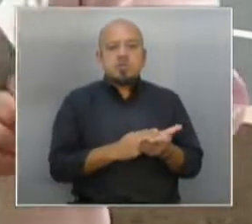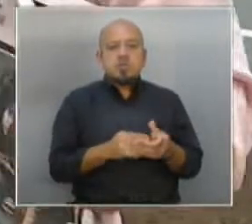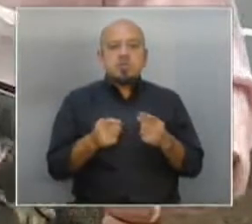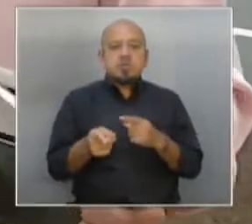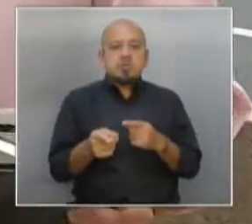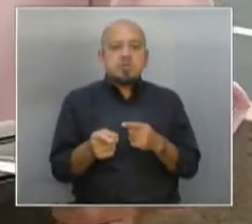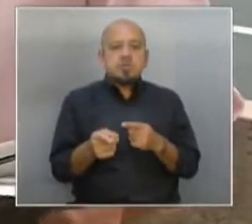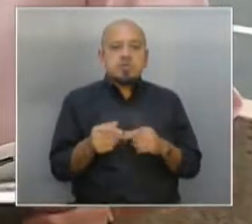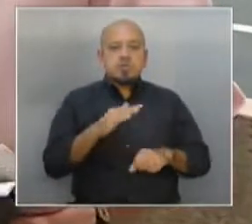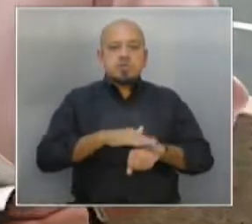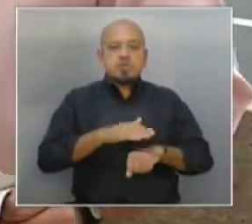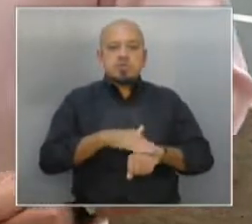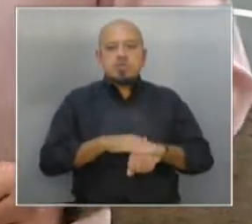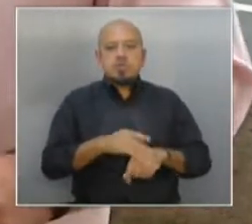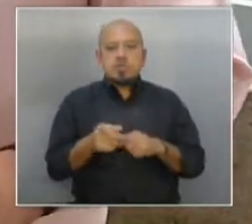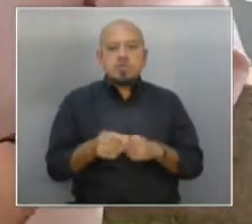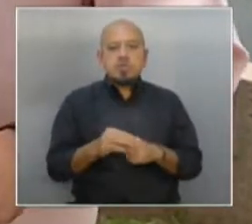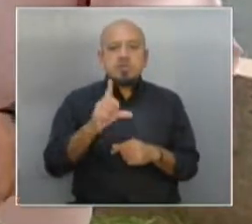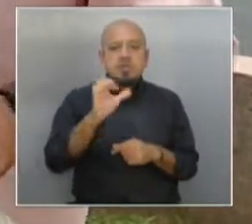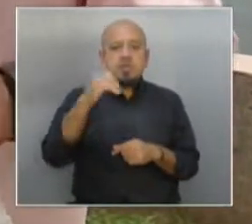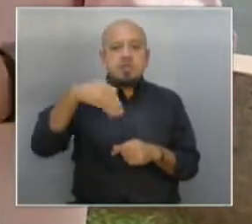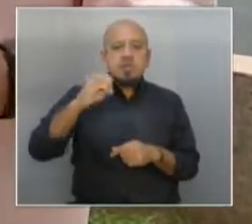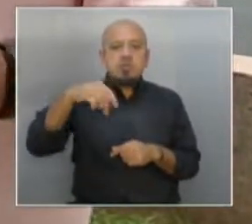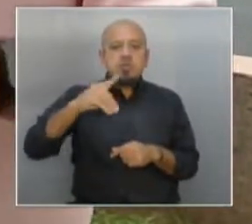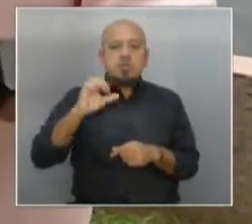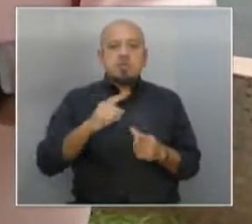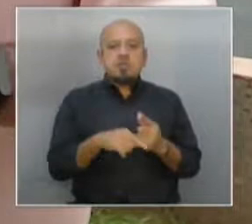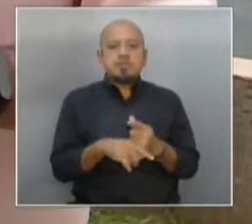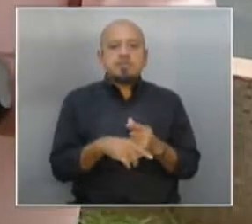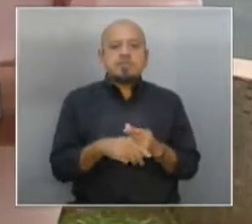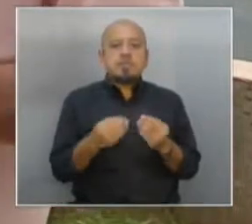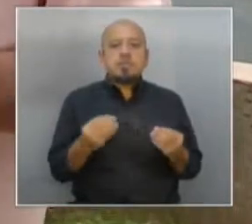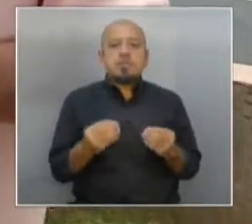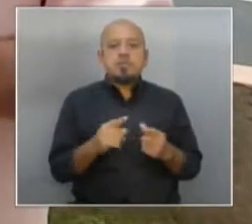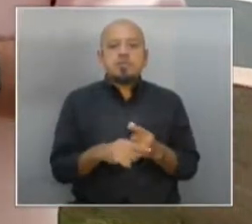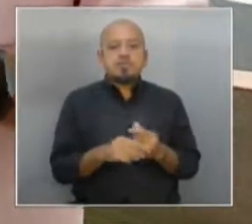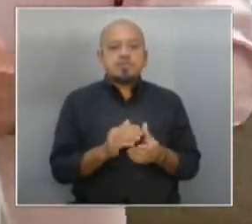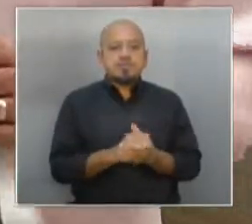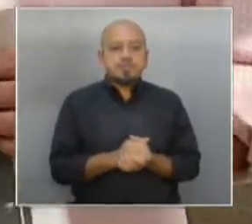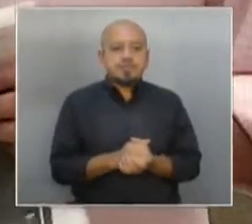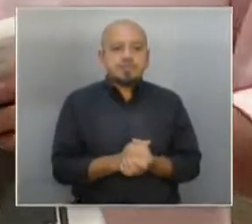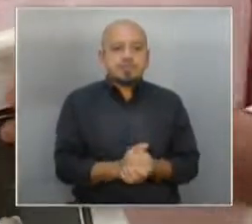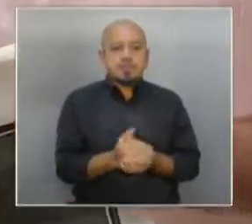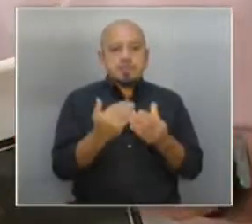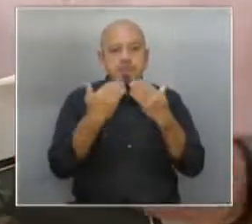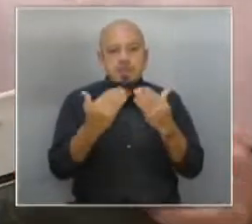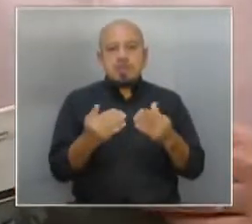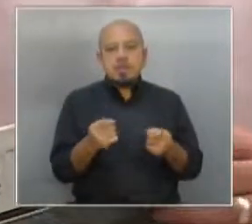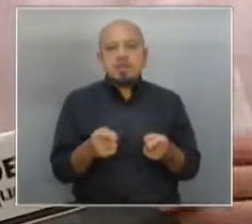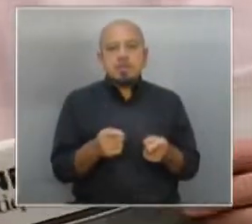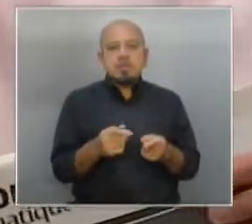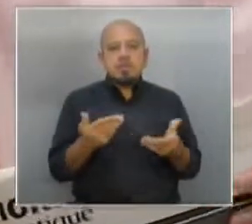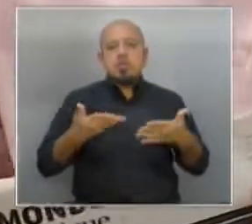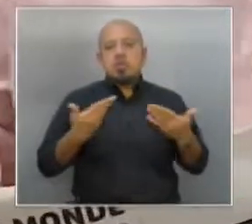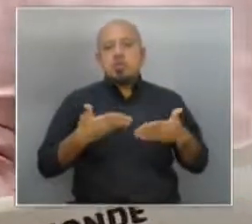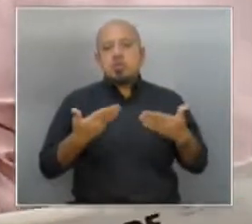responsable acá de Le Monde. Roberto, gracias por recibirnos. Bueno, ¿cómo surge este Le Monde? Bueno, muchas gracias. Estamos muy contentos